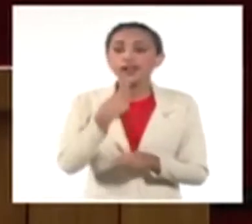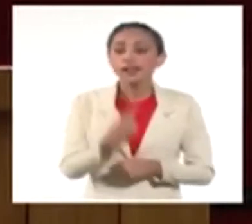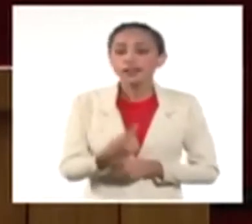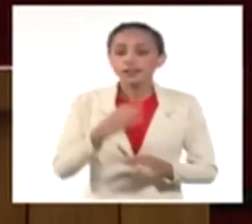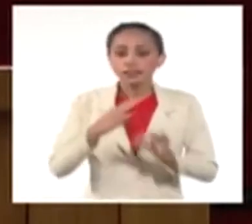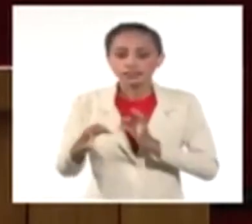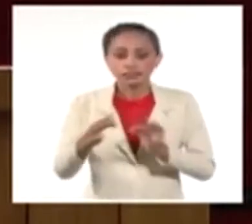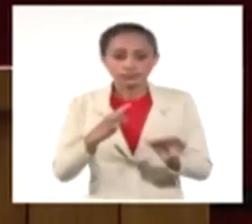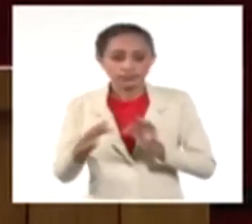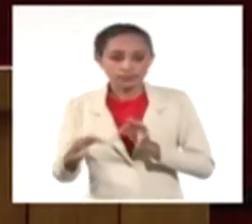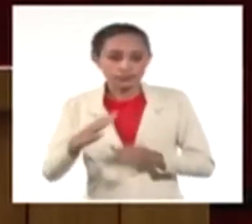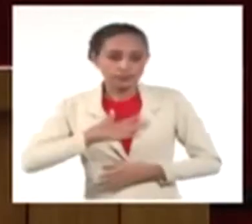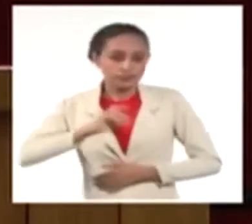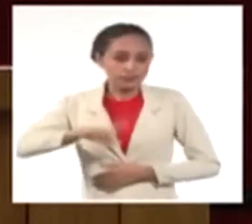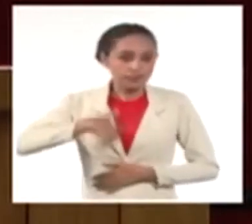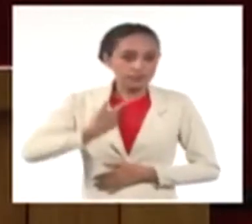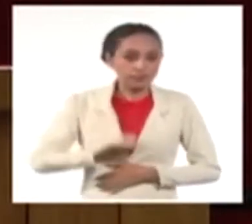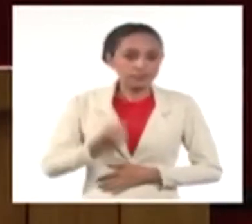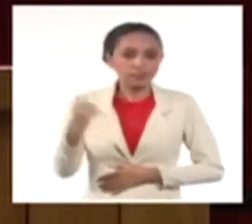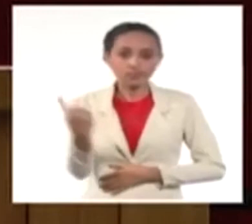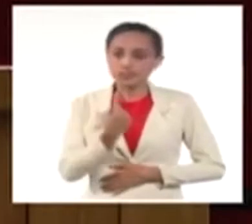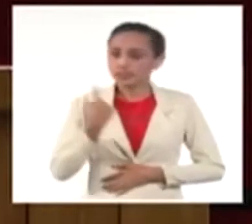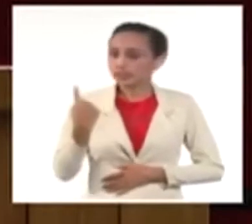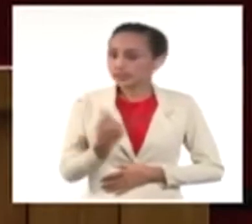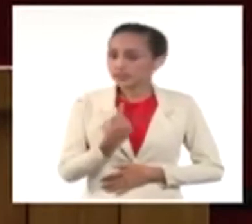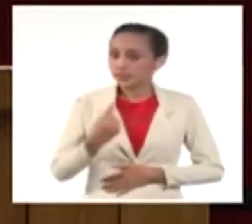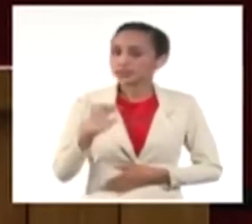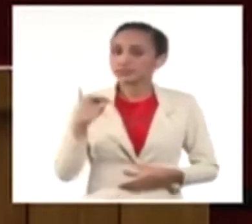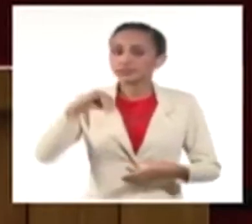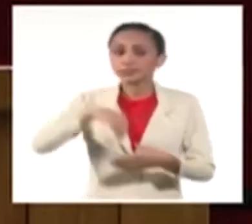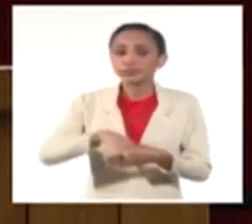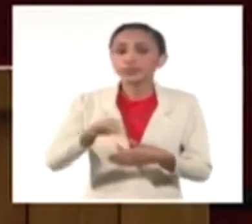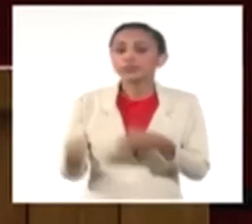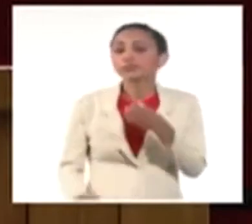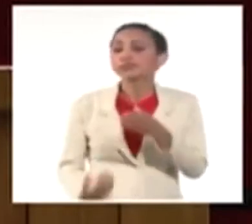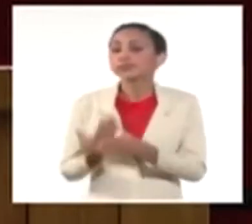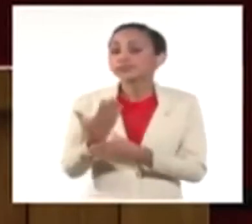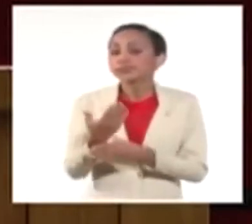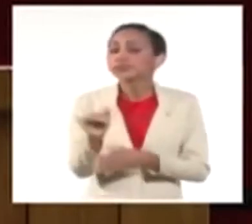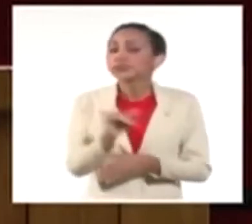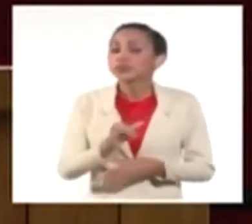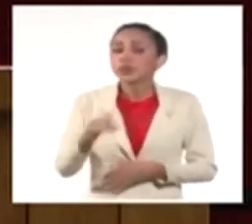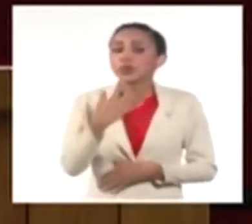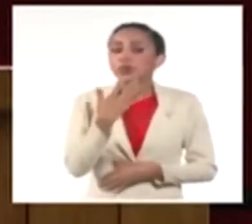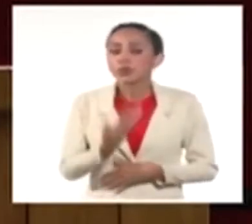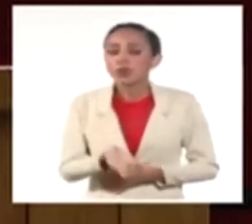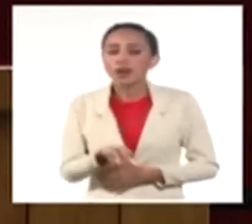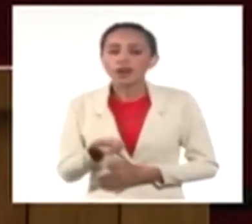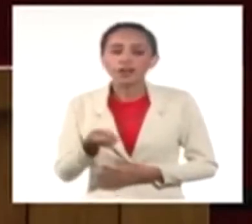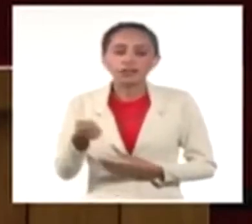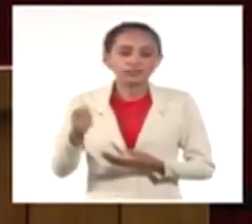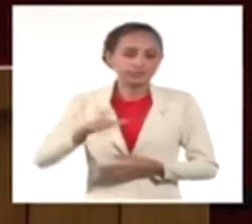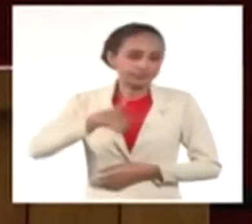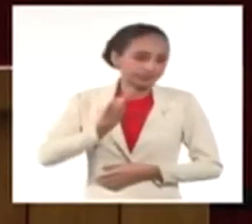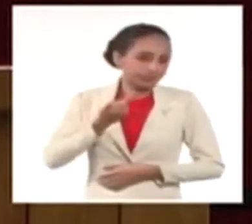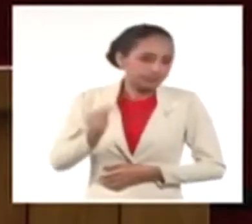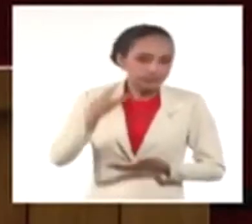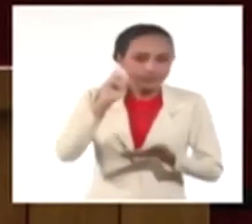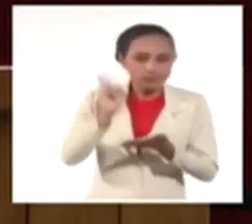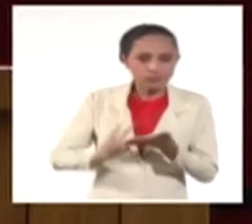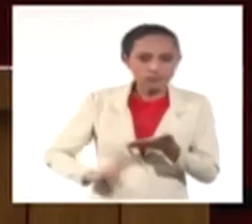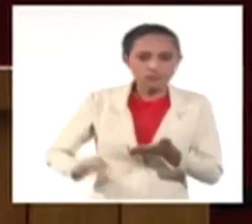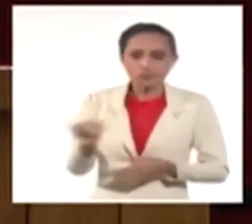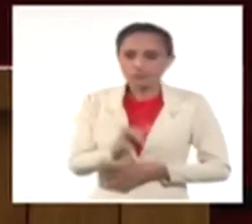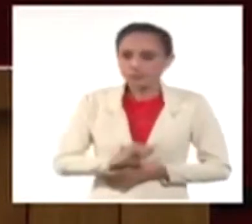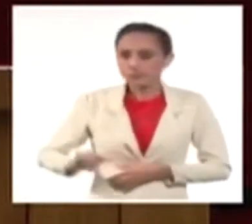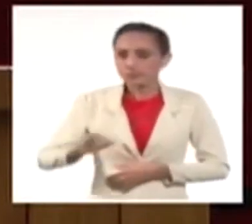de nuestra cultura nacional, incluyendo la creación artística, literaria y la salvaguarda del